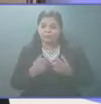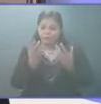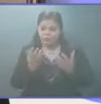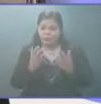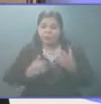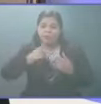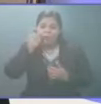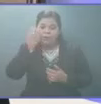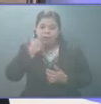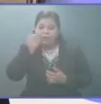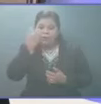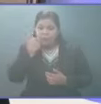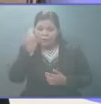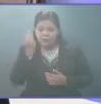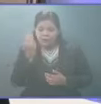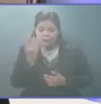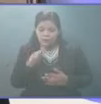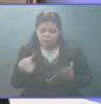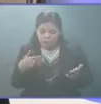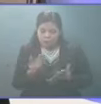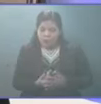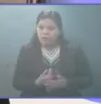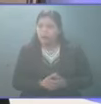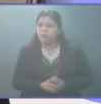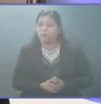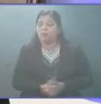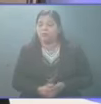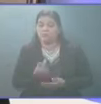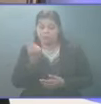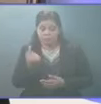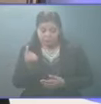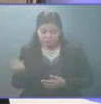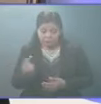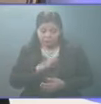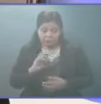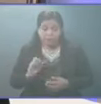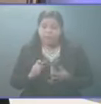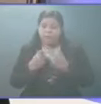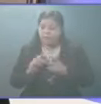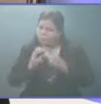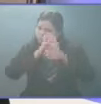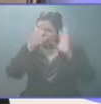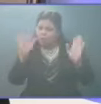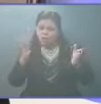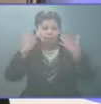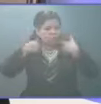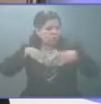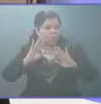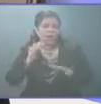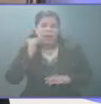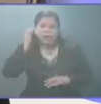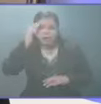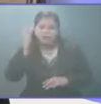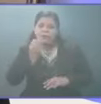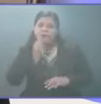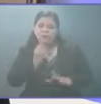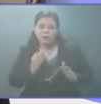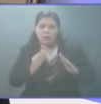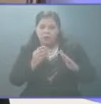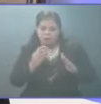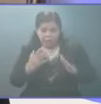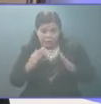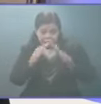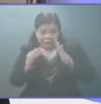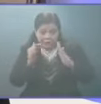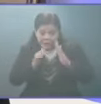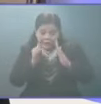son los jóvenes los que llevan el virus a sus hogares. Claro, no, así pasa. Generalmente con el adulto mayor, el que vive con él es